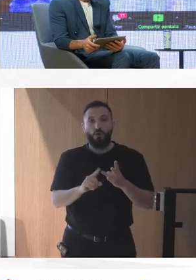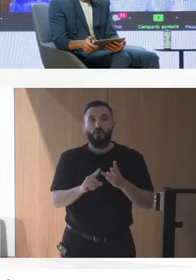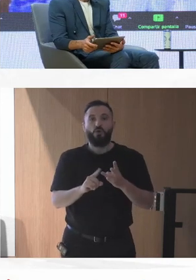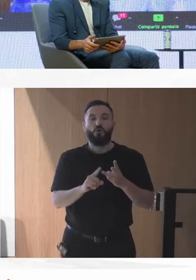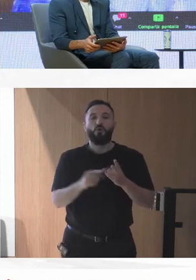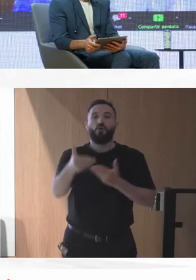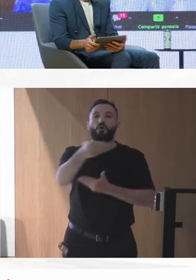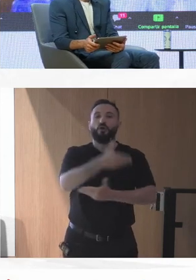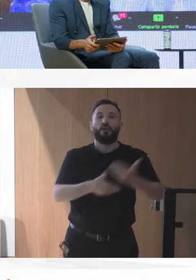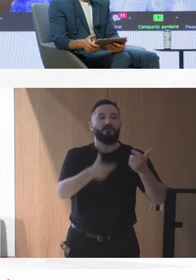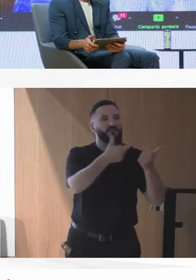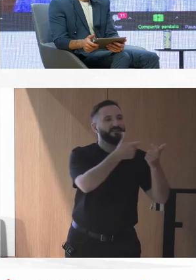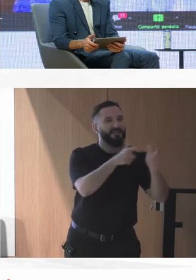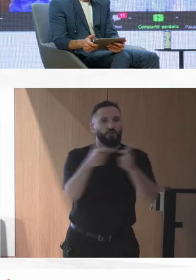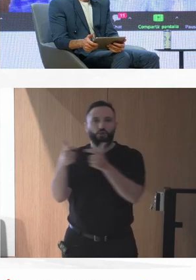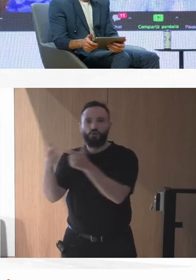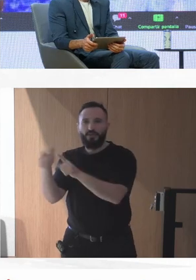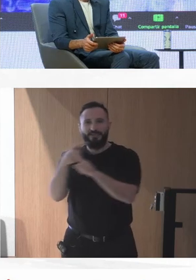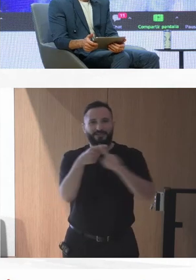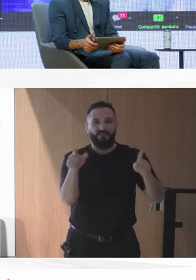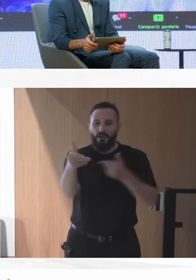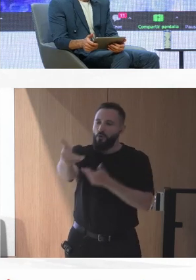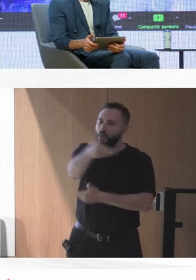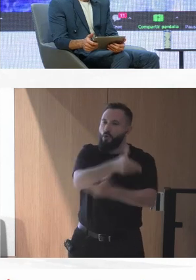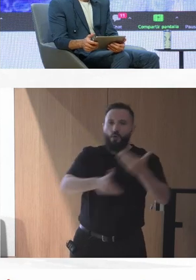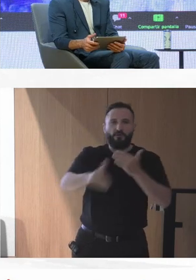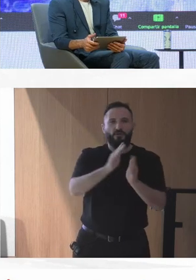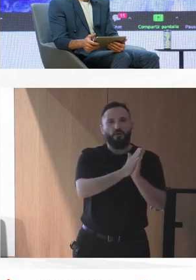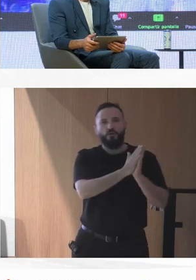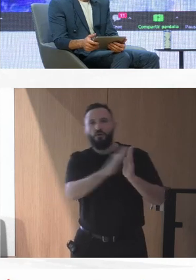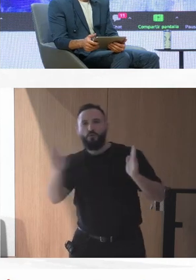los distintos sectores a lo largo de todo el procedimiento.